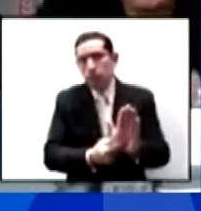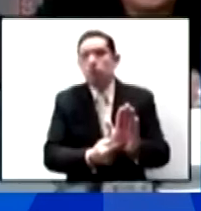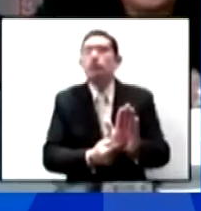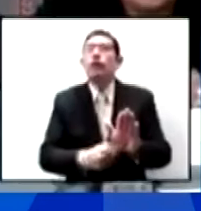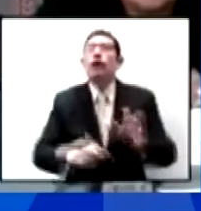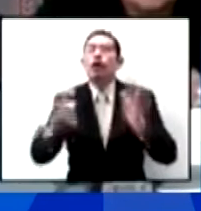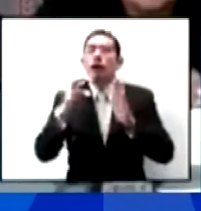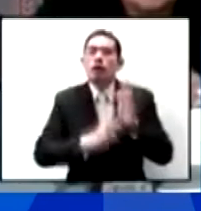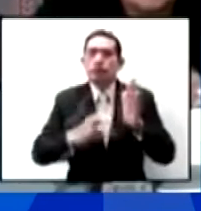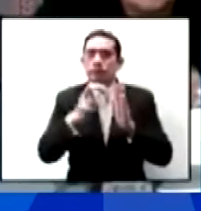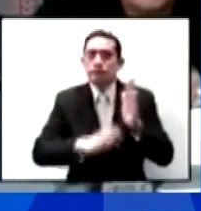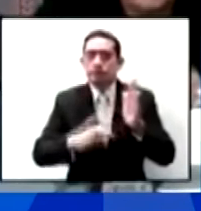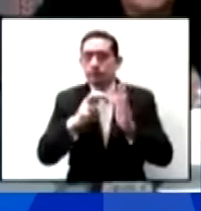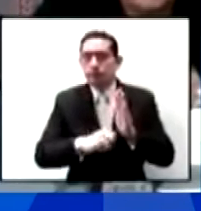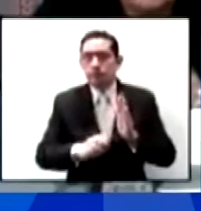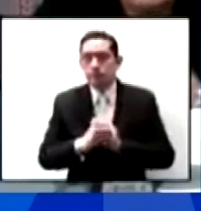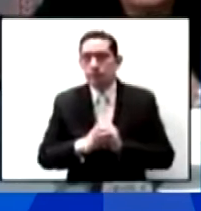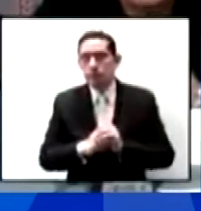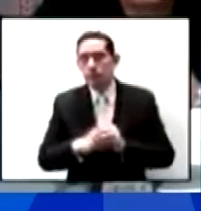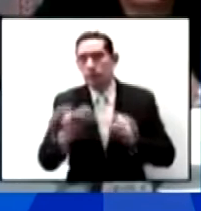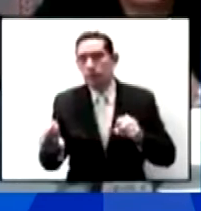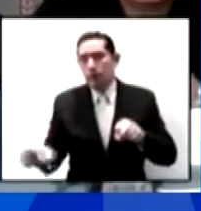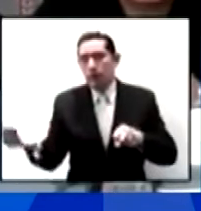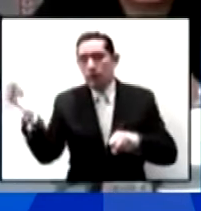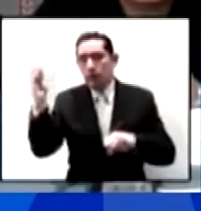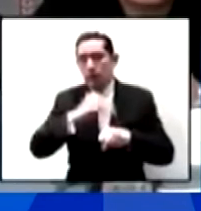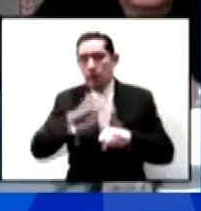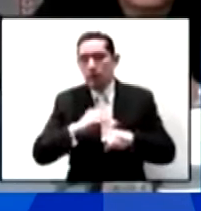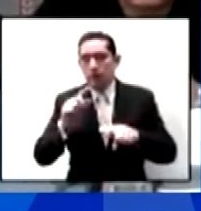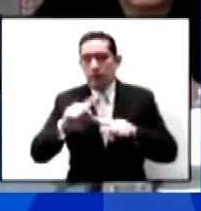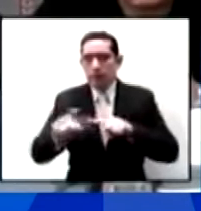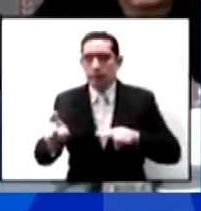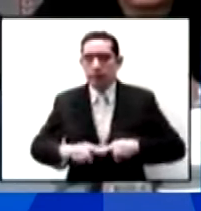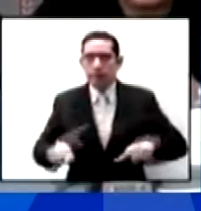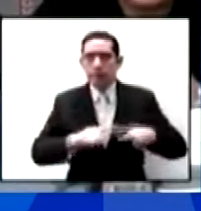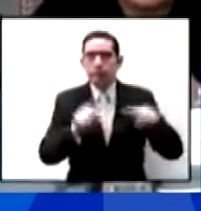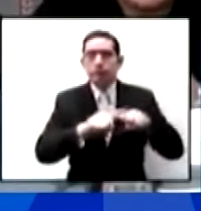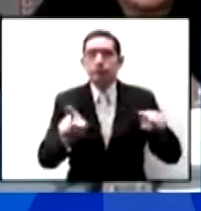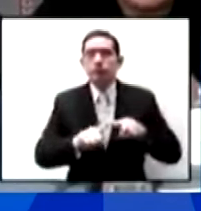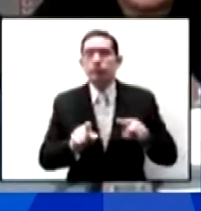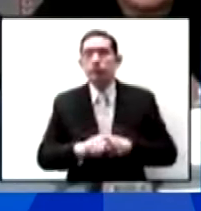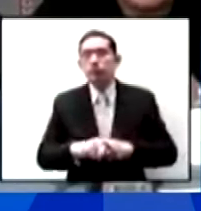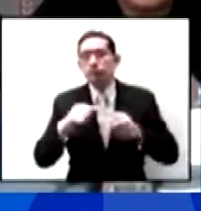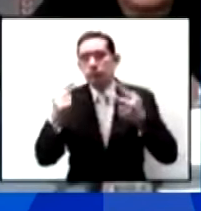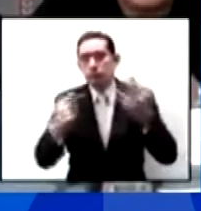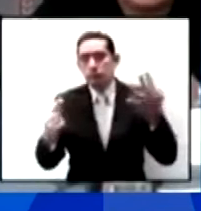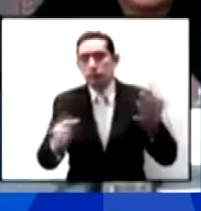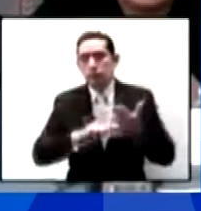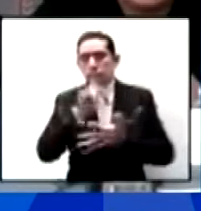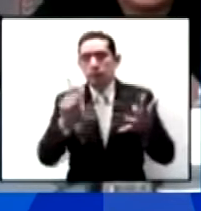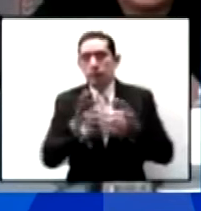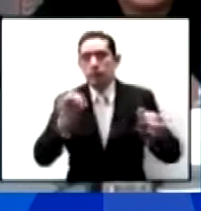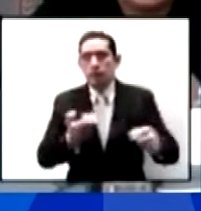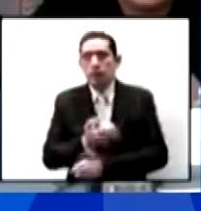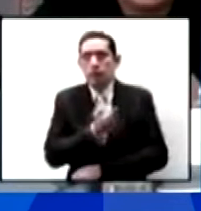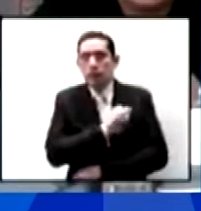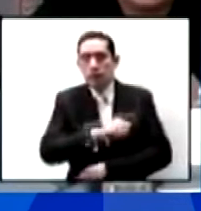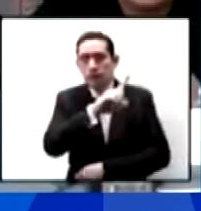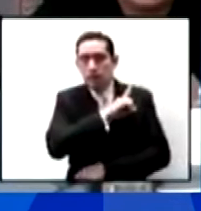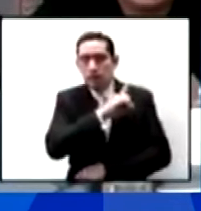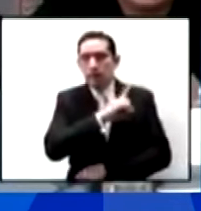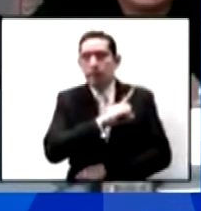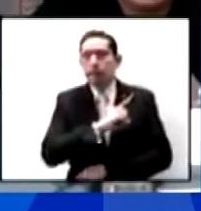decreto por el que se reforman y adicionan diversas disposiciones de la